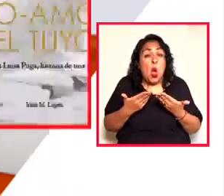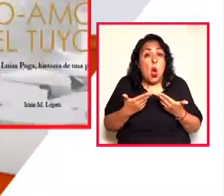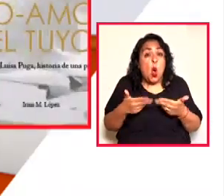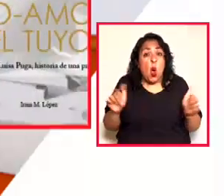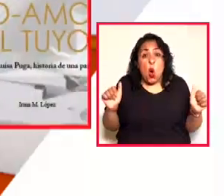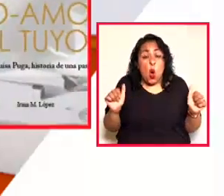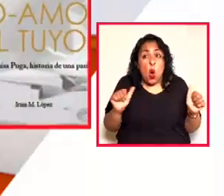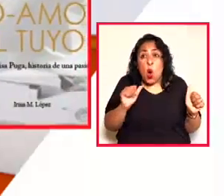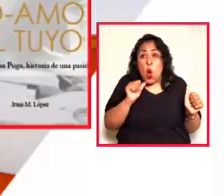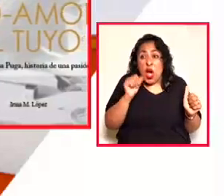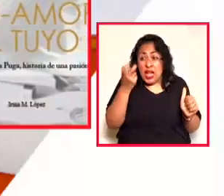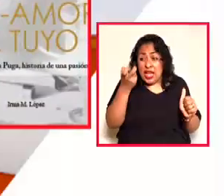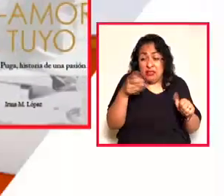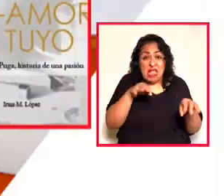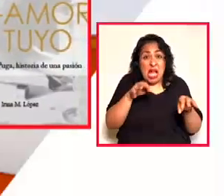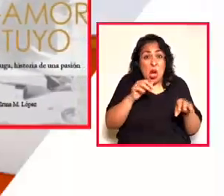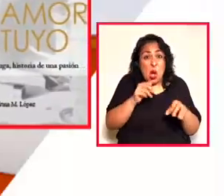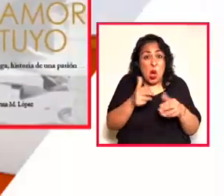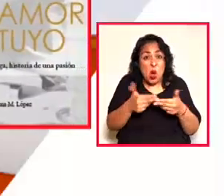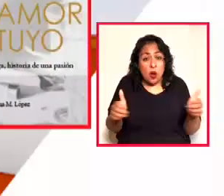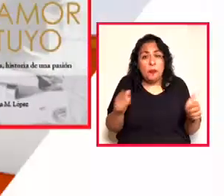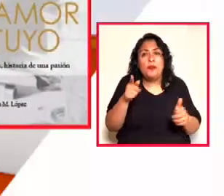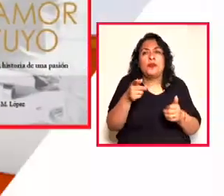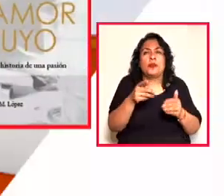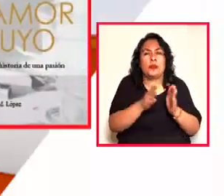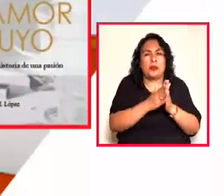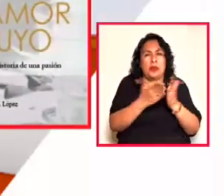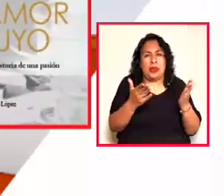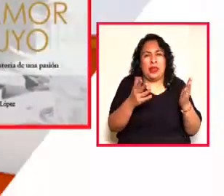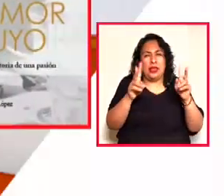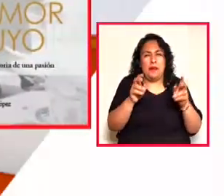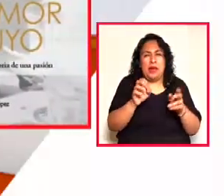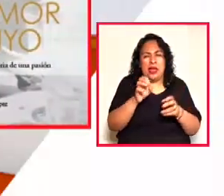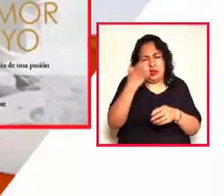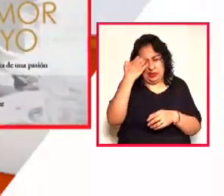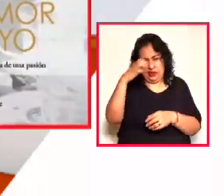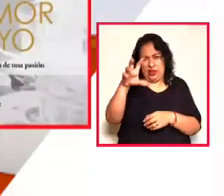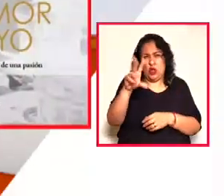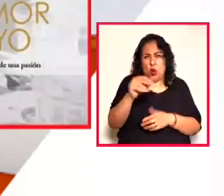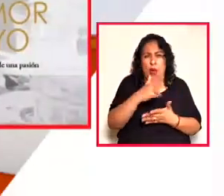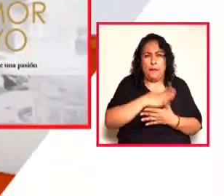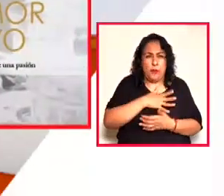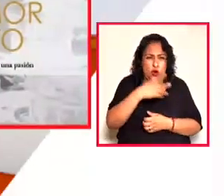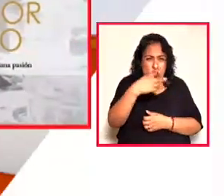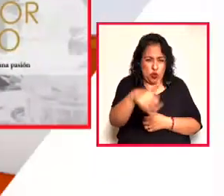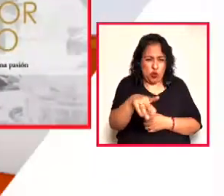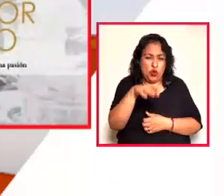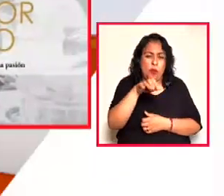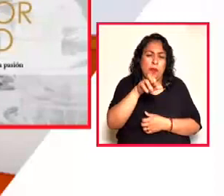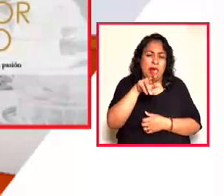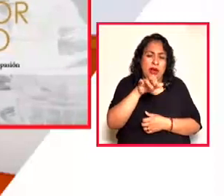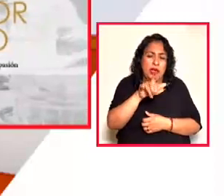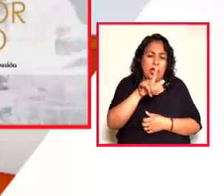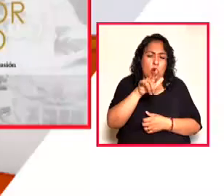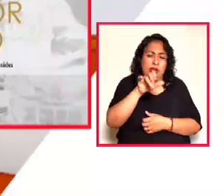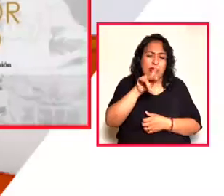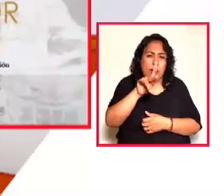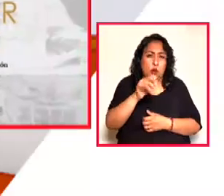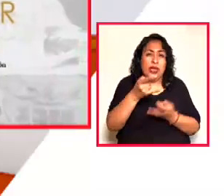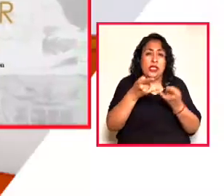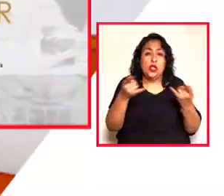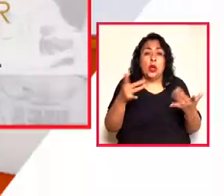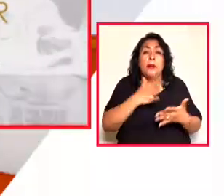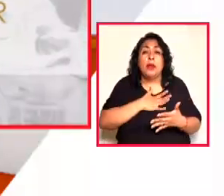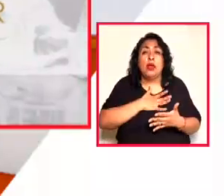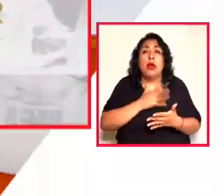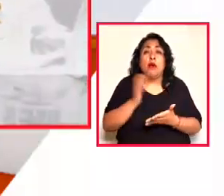esto. La publicación de Extraño No, Amor el Tuyo, María Luisa Puga, Historia de una Pasión, es financiada por